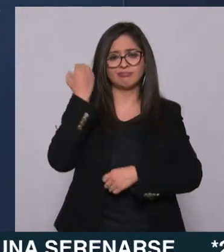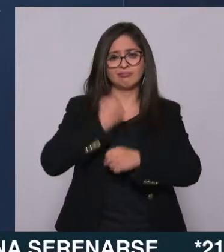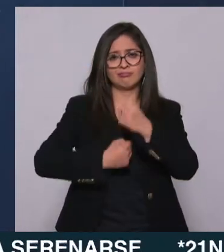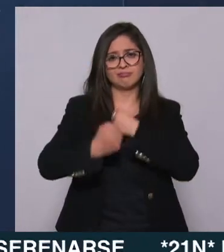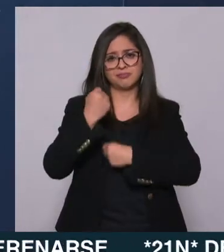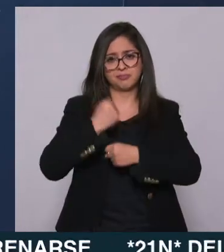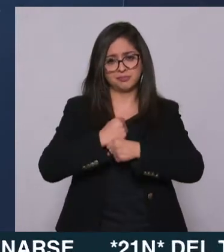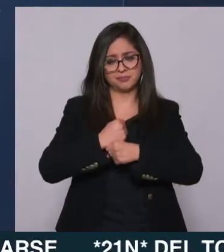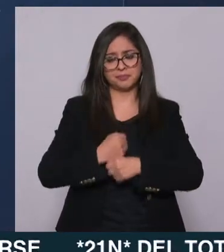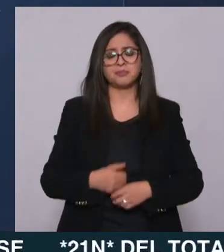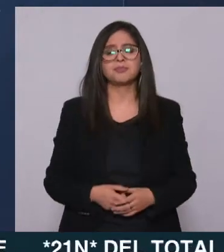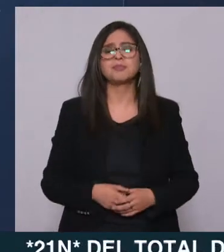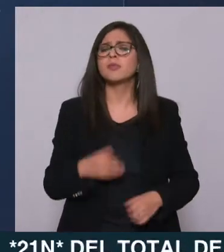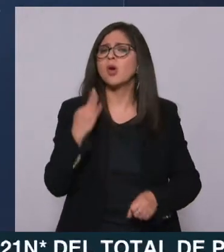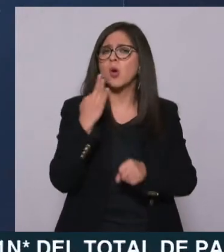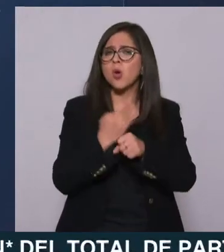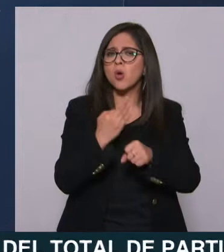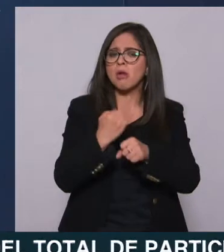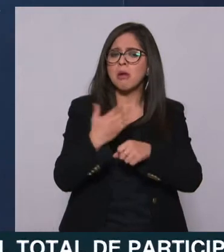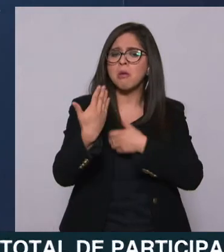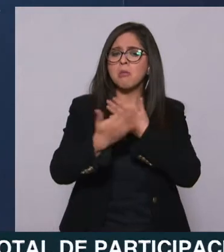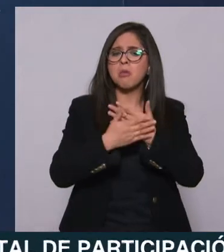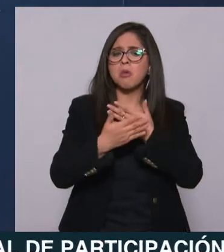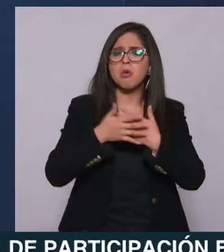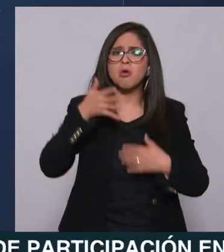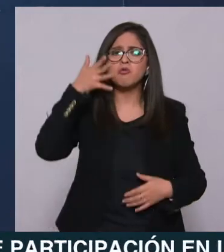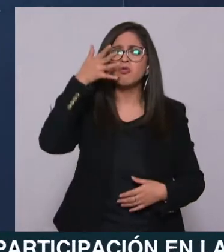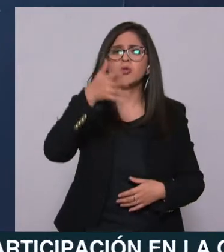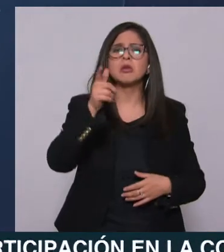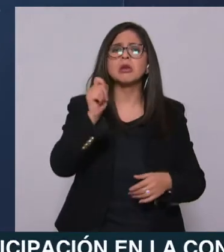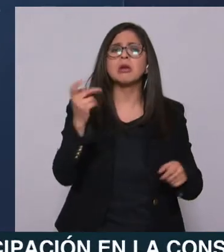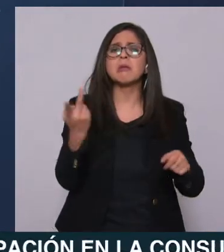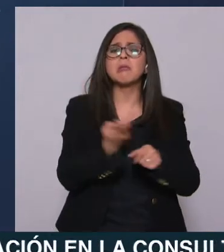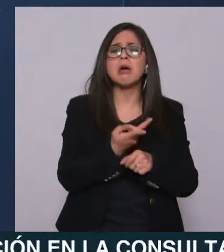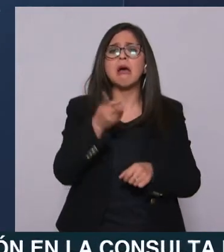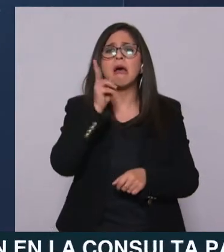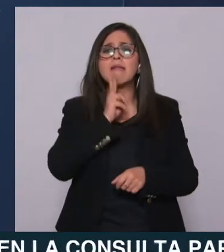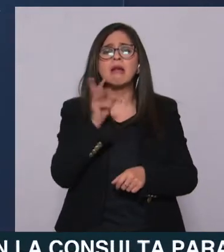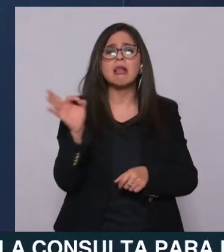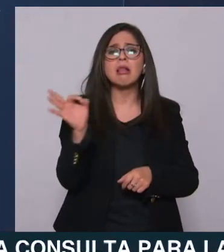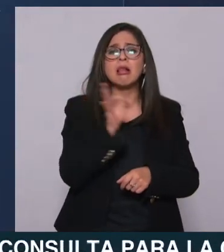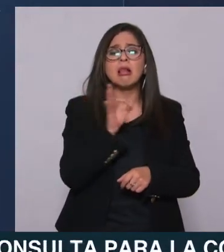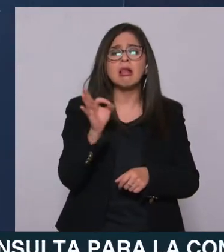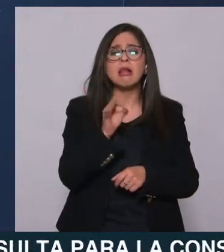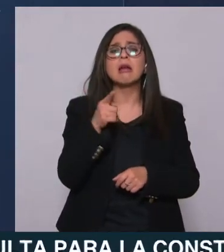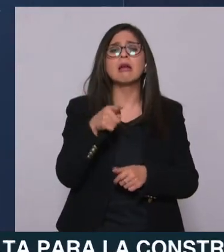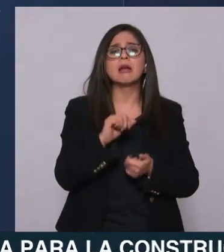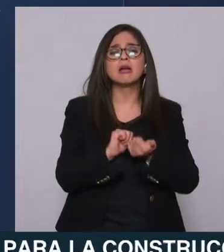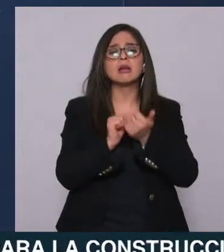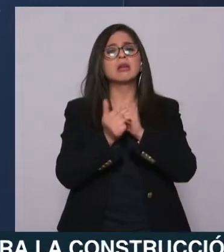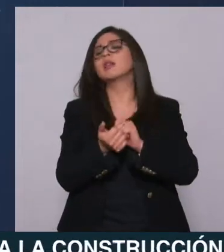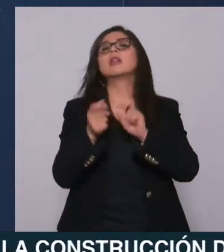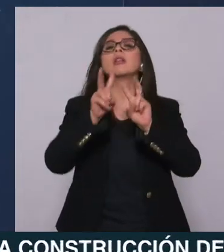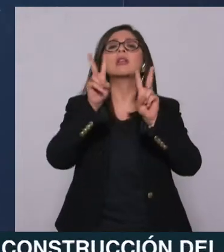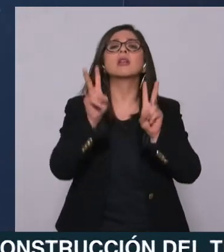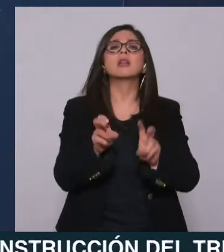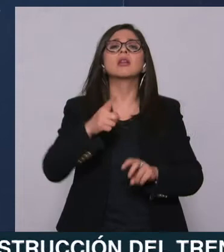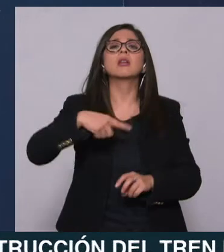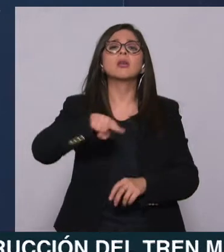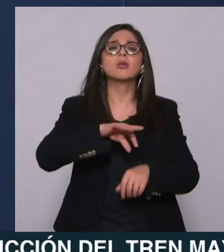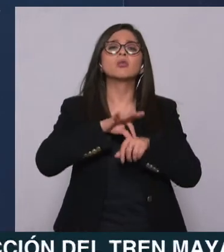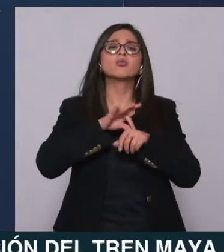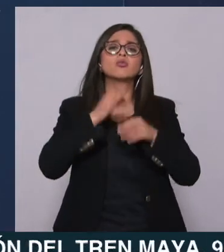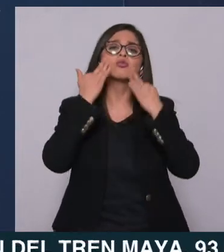Lo que encontramos ahora y lo que vendrá en el futuro puede ser determinante en términos de esta